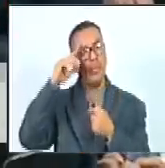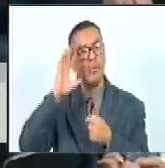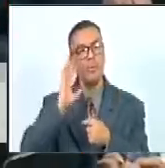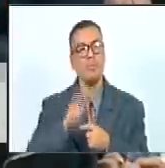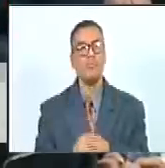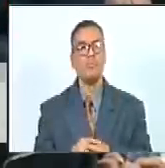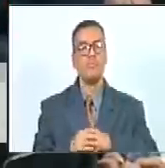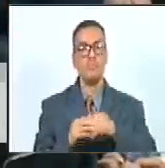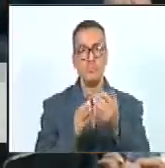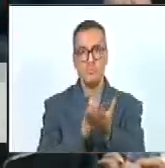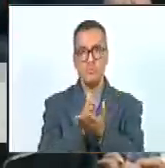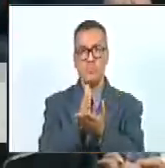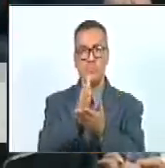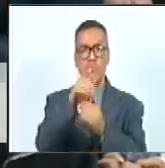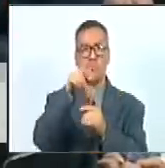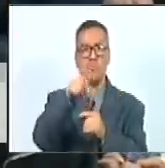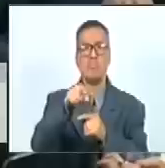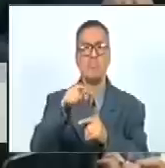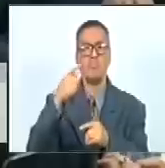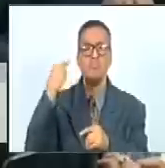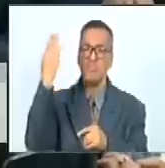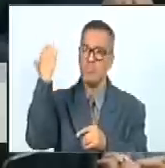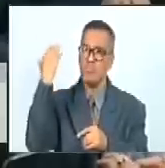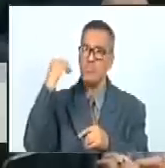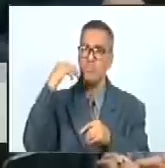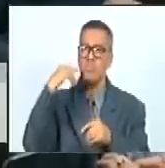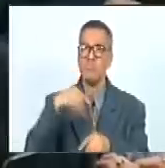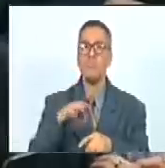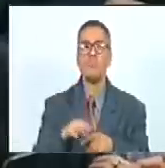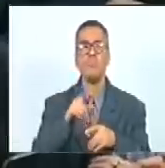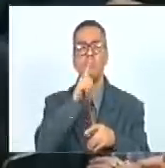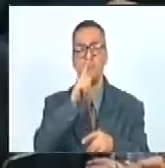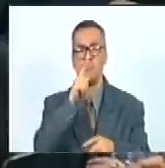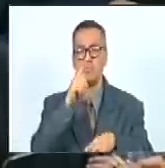la continuidad de aquellas malas prácticas.